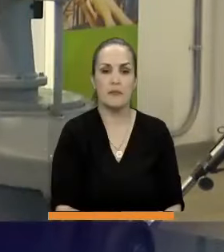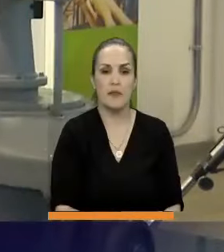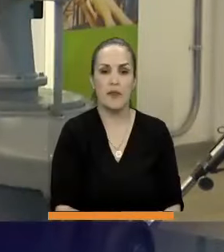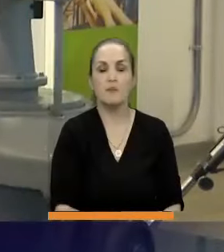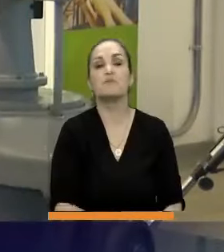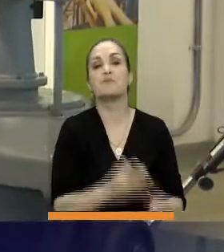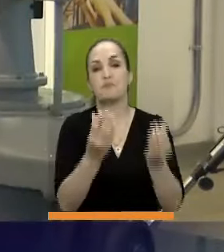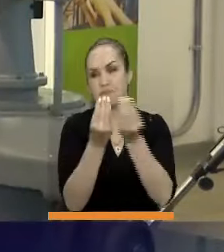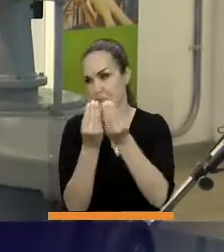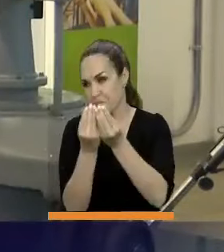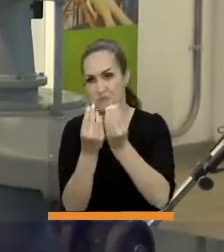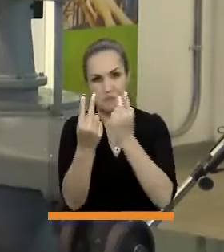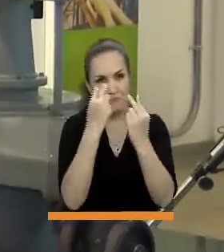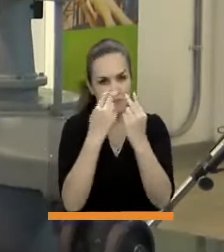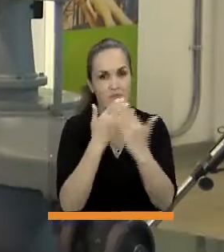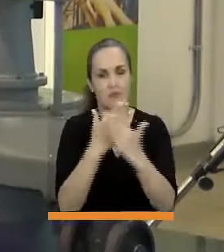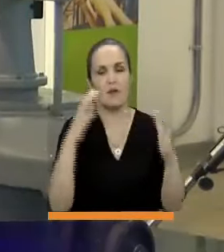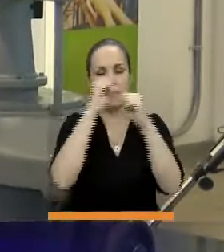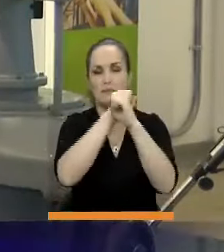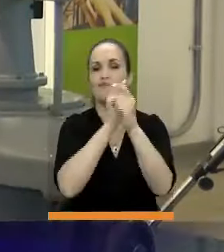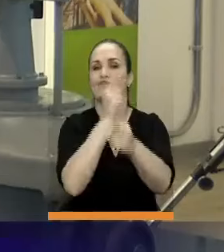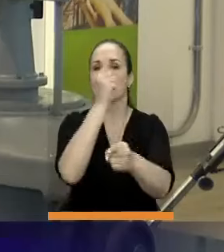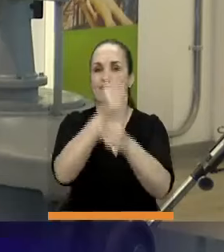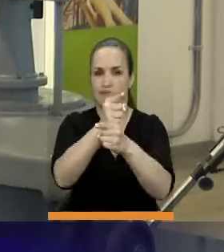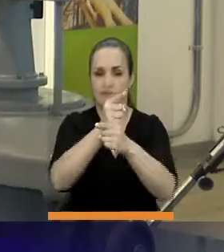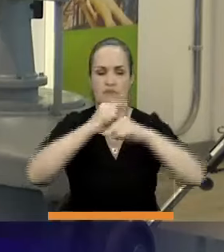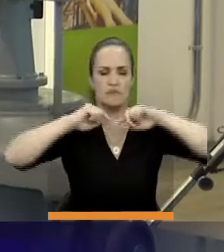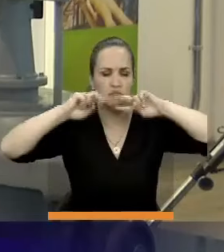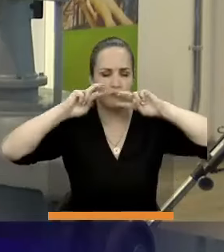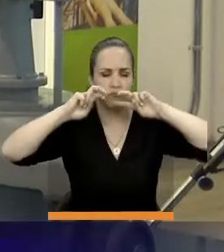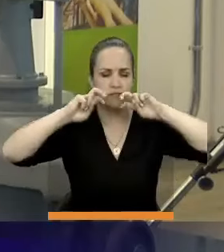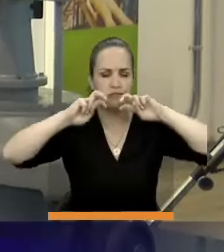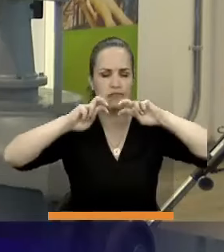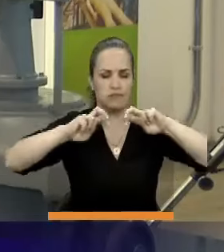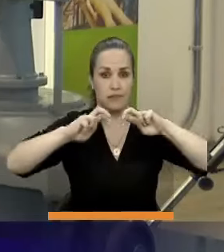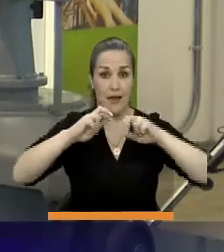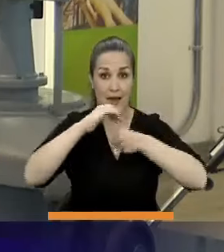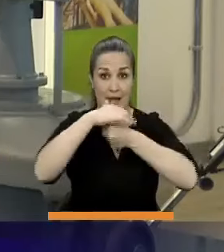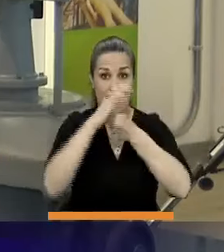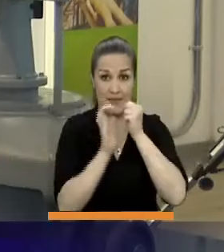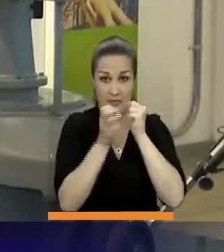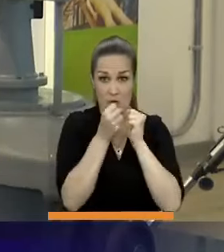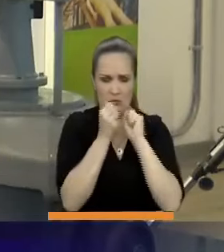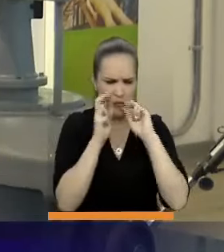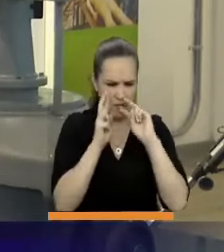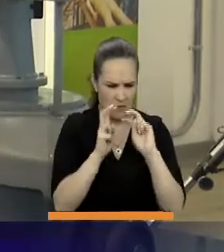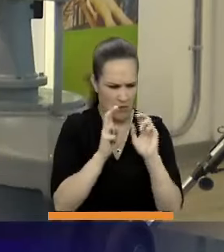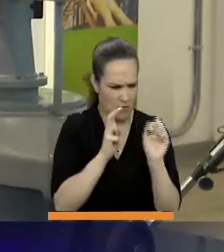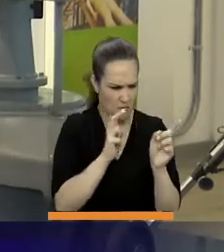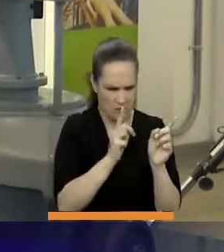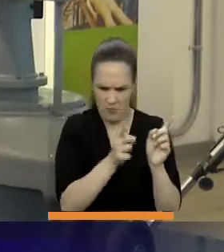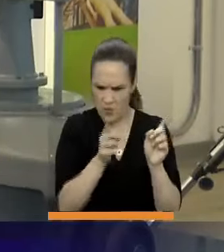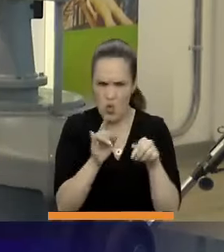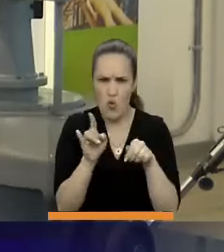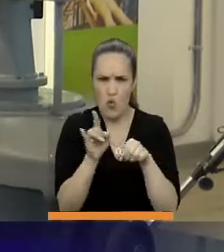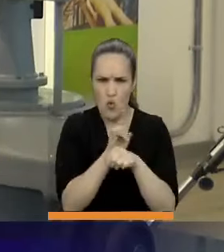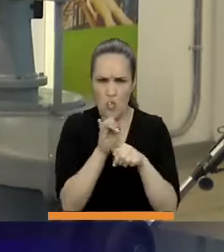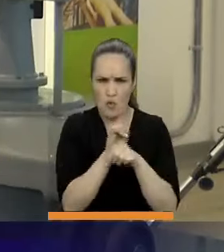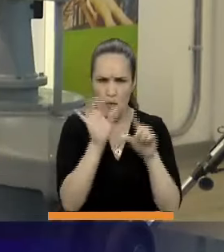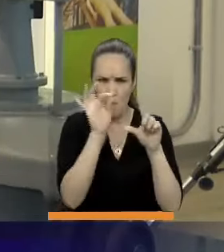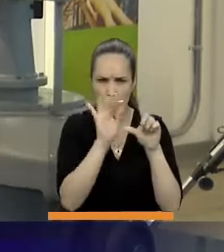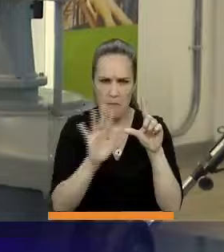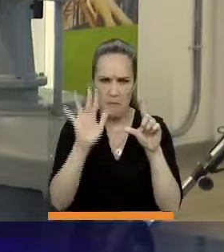Compañeras y televidentes, muy buenas noches. Así es, en la investigación que está haciendo RTVC Noticias con respecto al uso del spyware